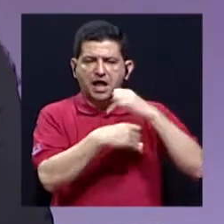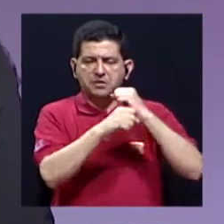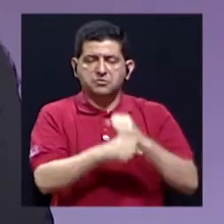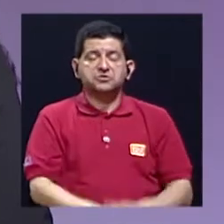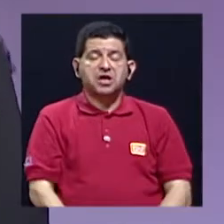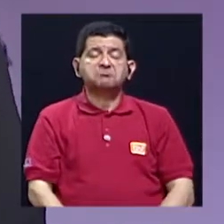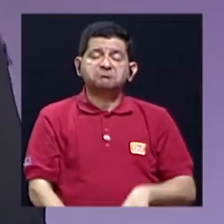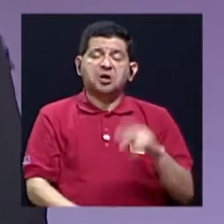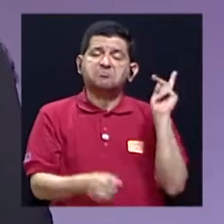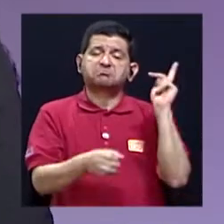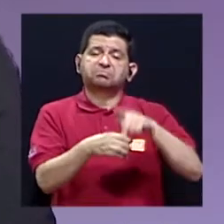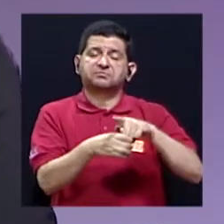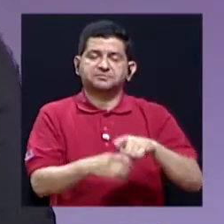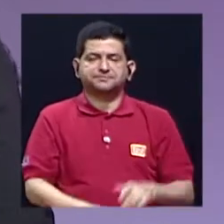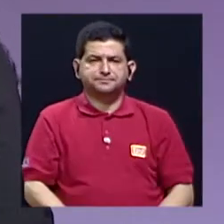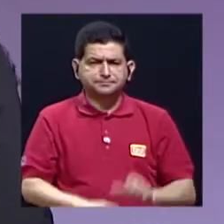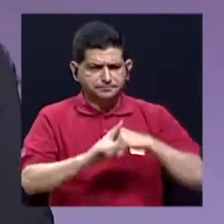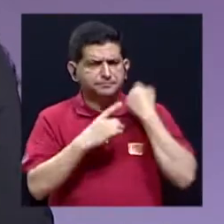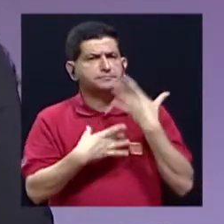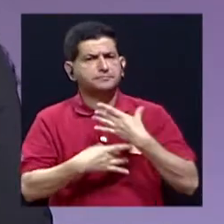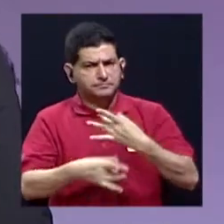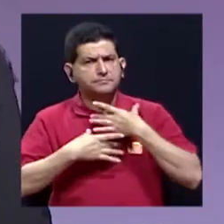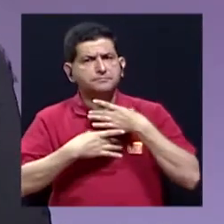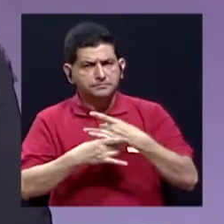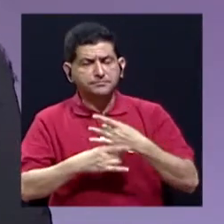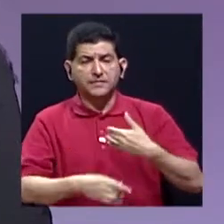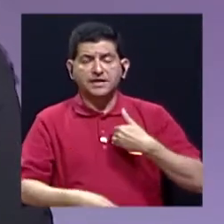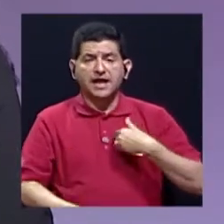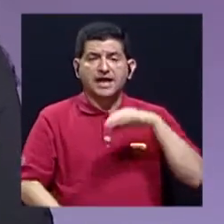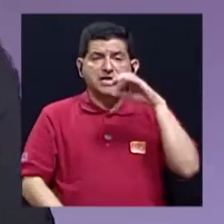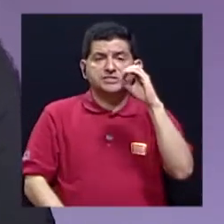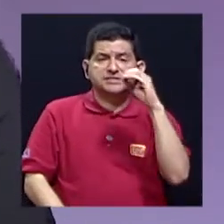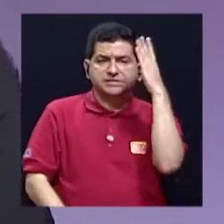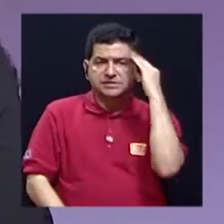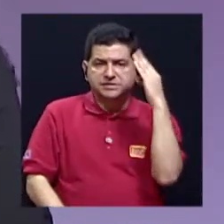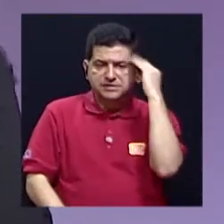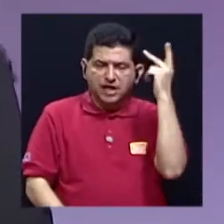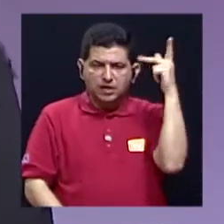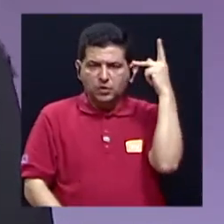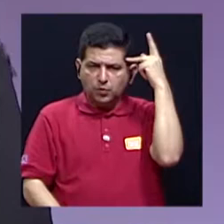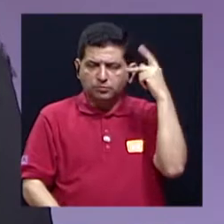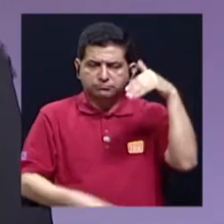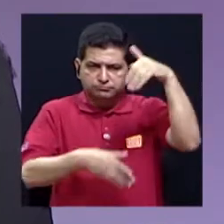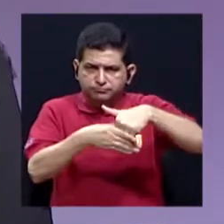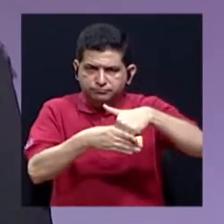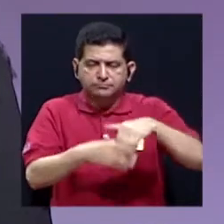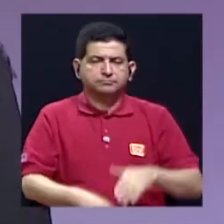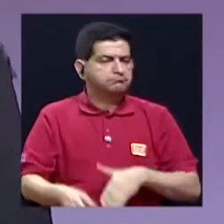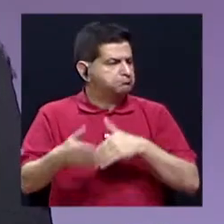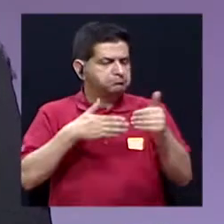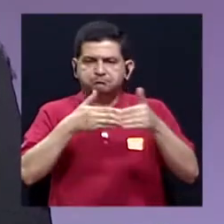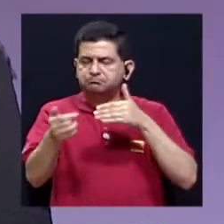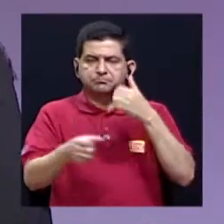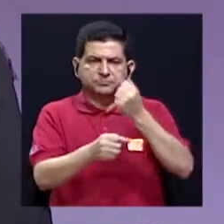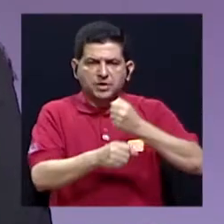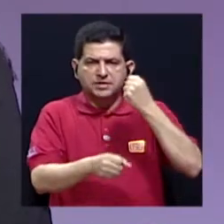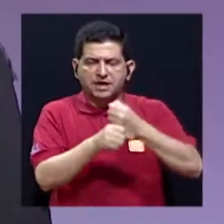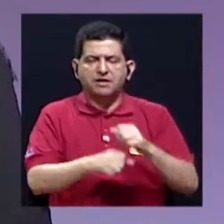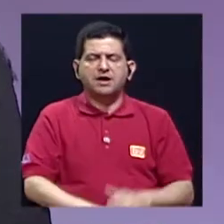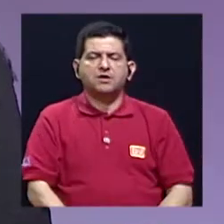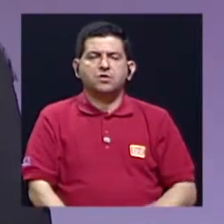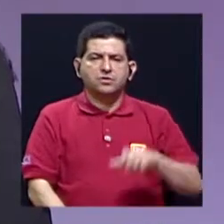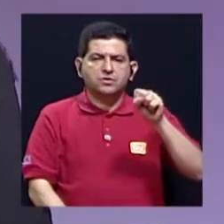nos apuntamos. Fue toda una aventura porque teníamos cero experiencia, ¿verdad?, en política. Aún así, el cargo de